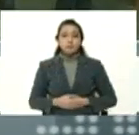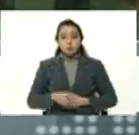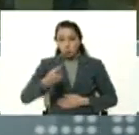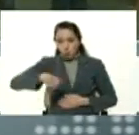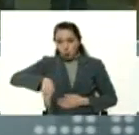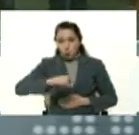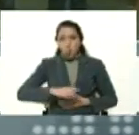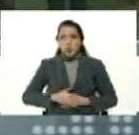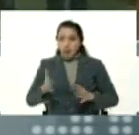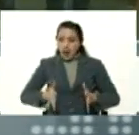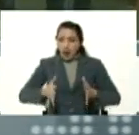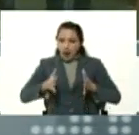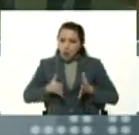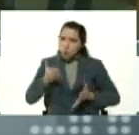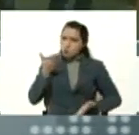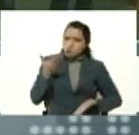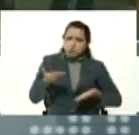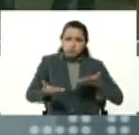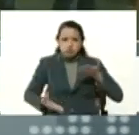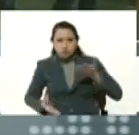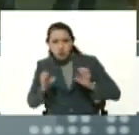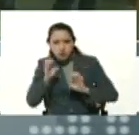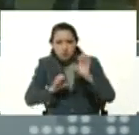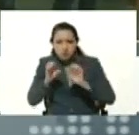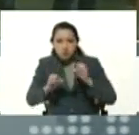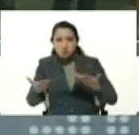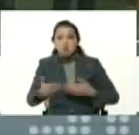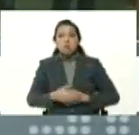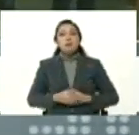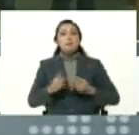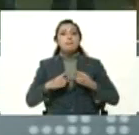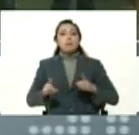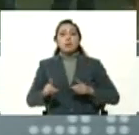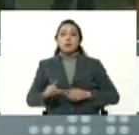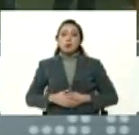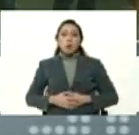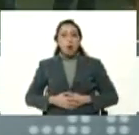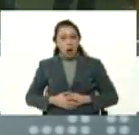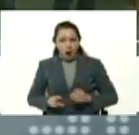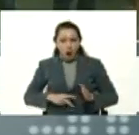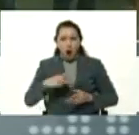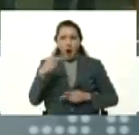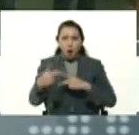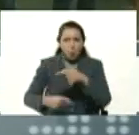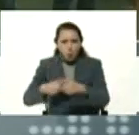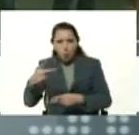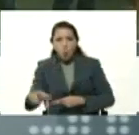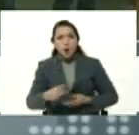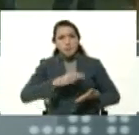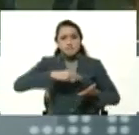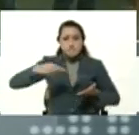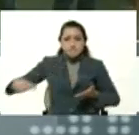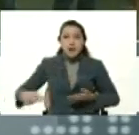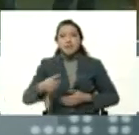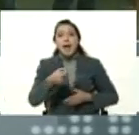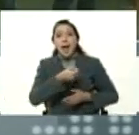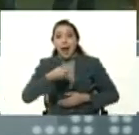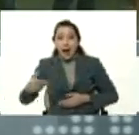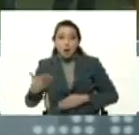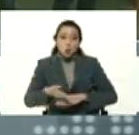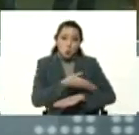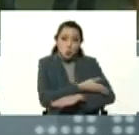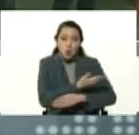Ustedes ya han logrado equilibrar eso. Pero también, bueno, se puede producir pasta de arroz, de